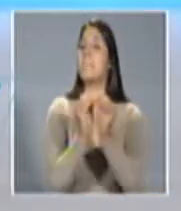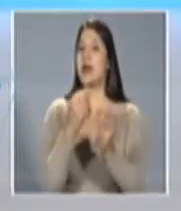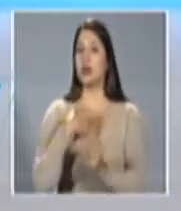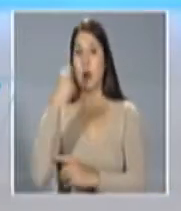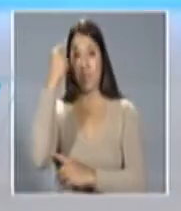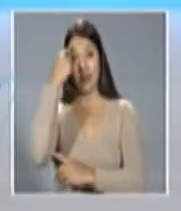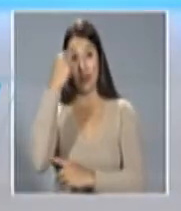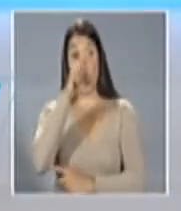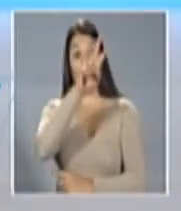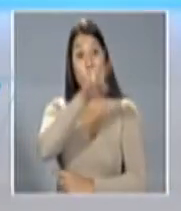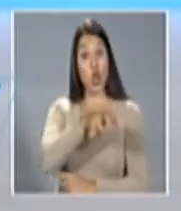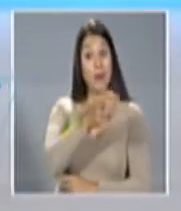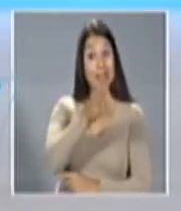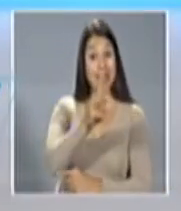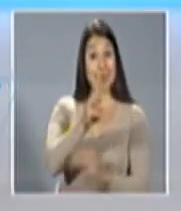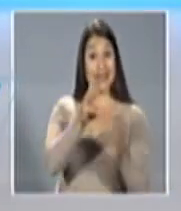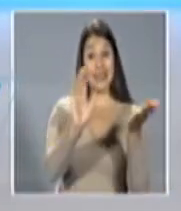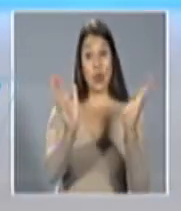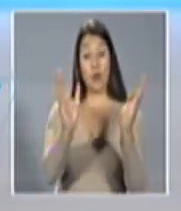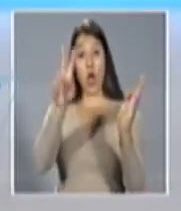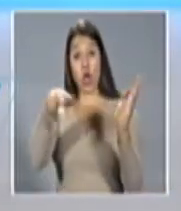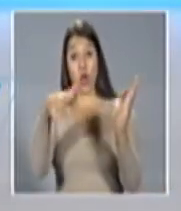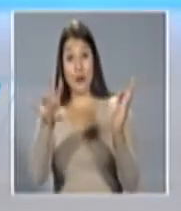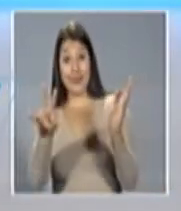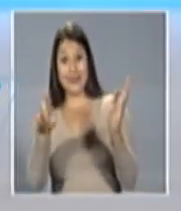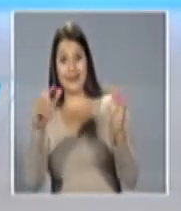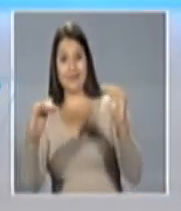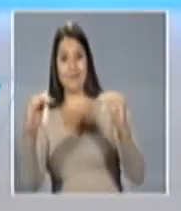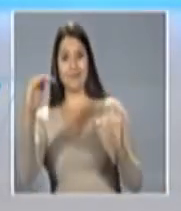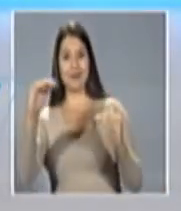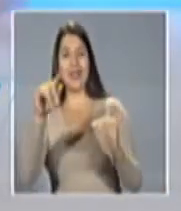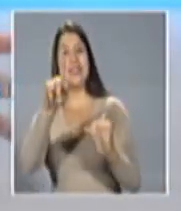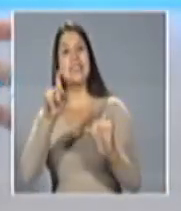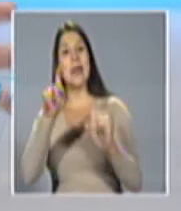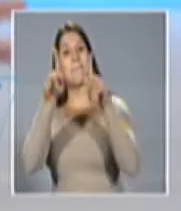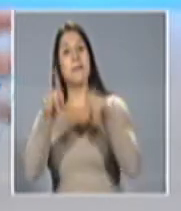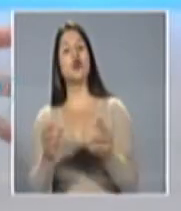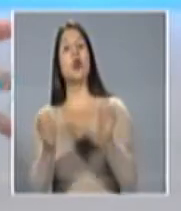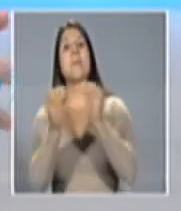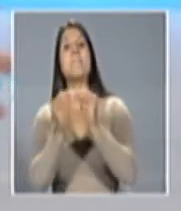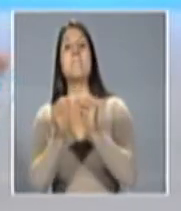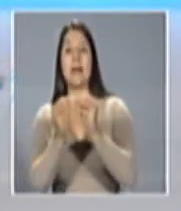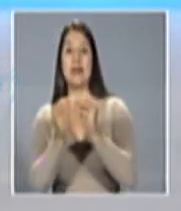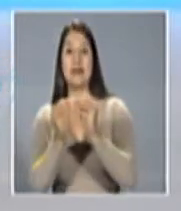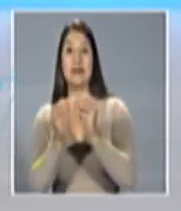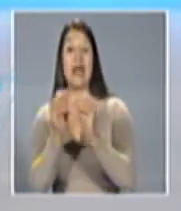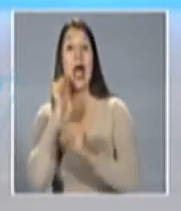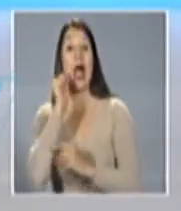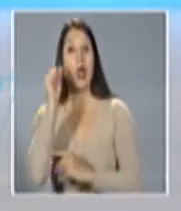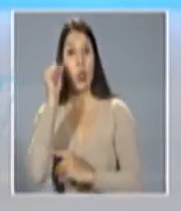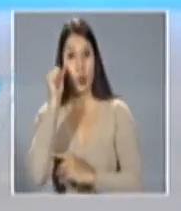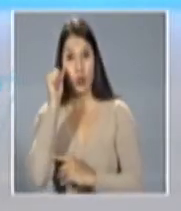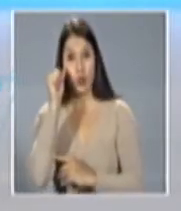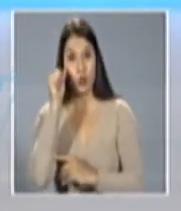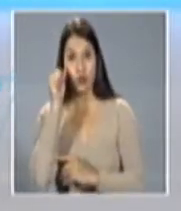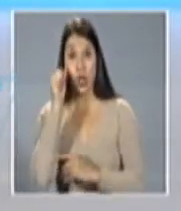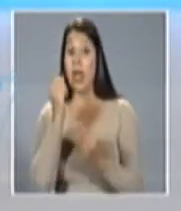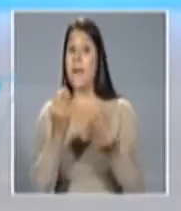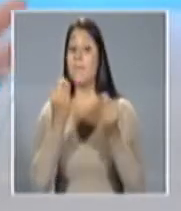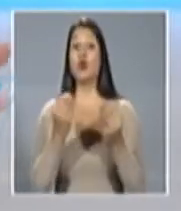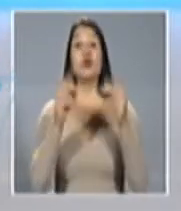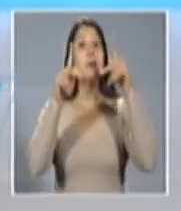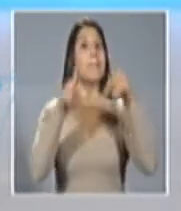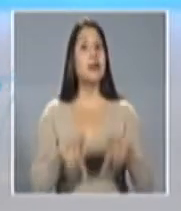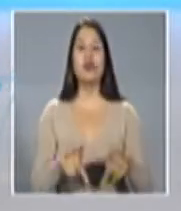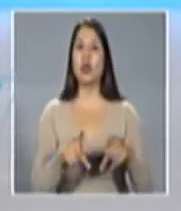al 2017 hubo 100 personas más adultos, tradicionalmente los que se desaparecen son menores de edad, que no aparecen los cuerpos, y cuando